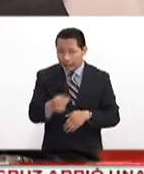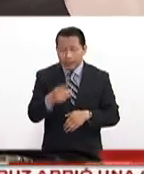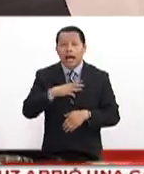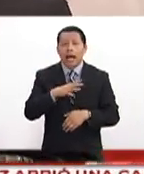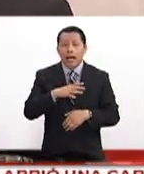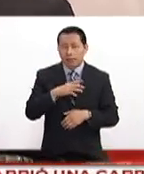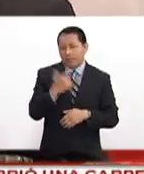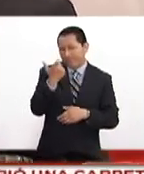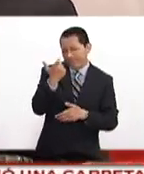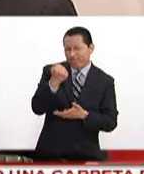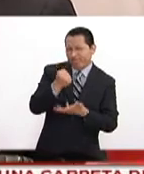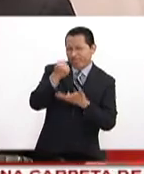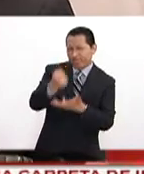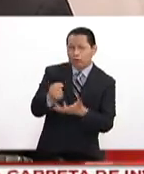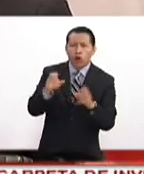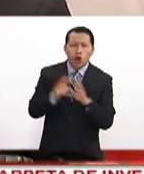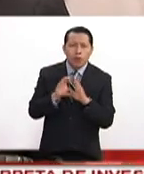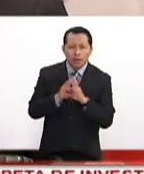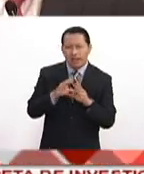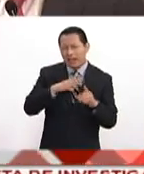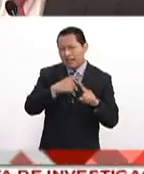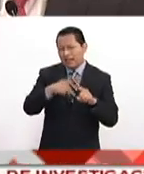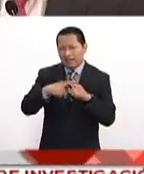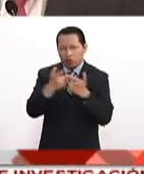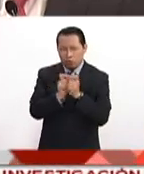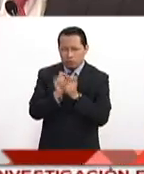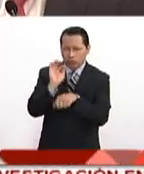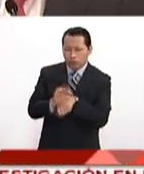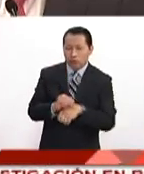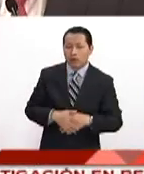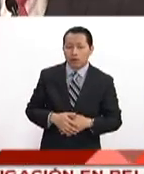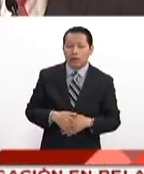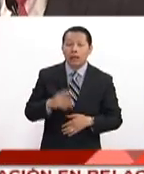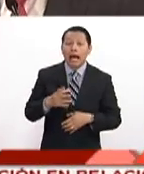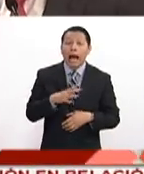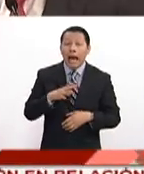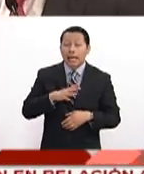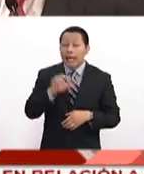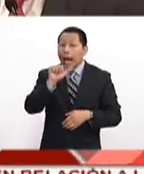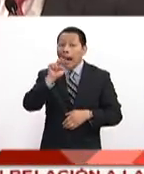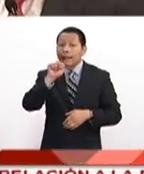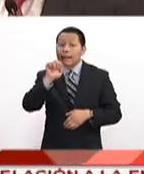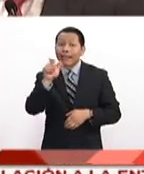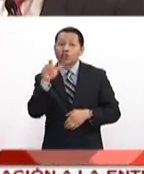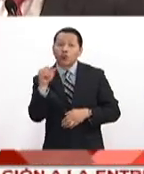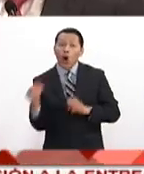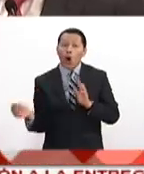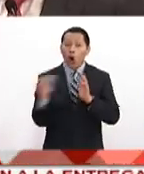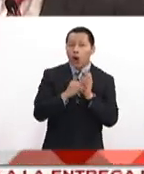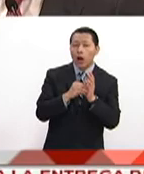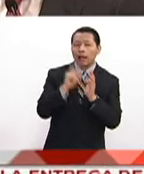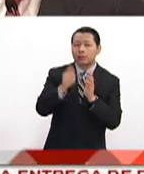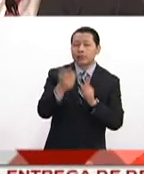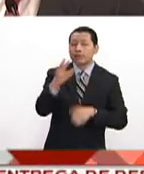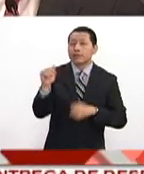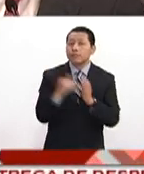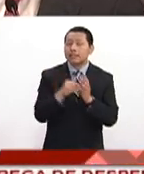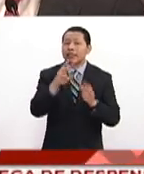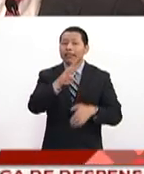paquete económico privilegia otros sectores. Se incorpora un anexo transversal por